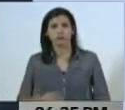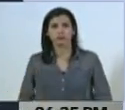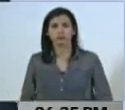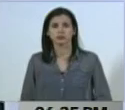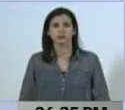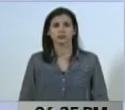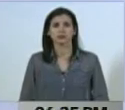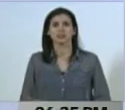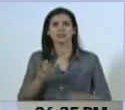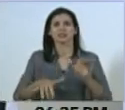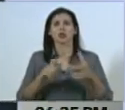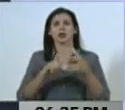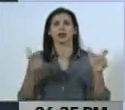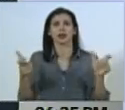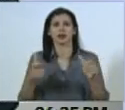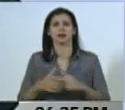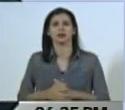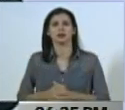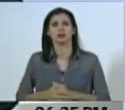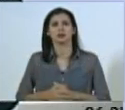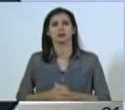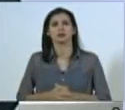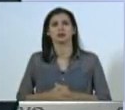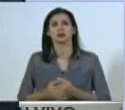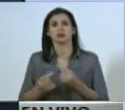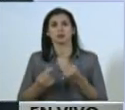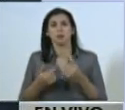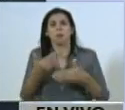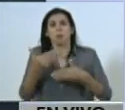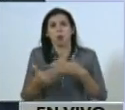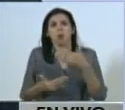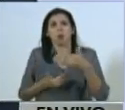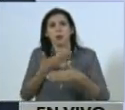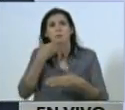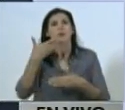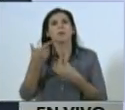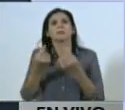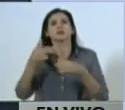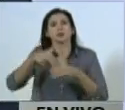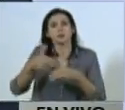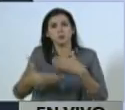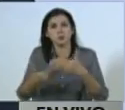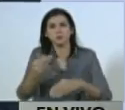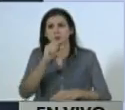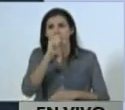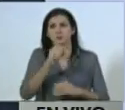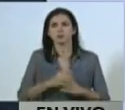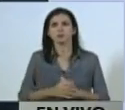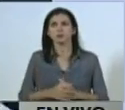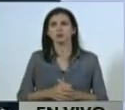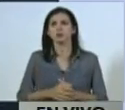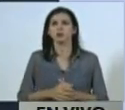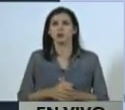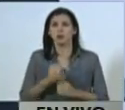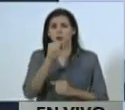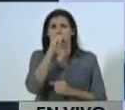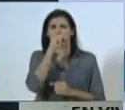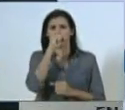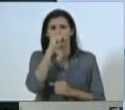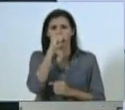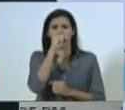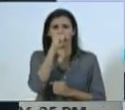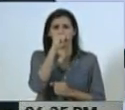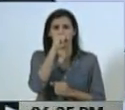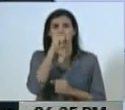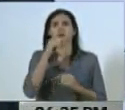general. ¿No? Con la recuperación paulatina del mercado y los precios, se recuperarán los ingresos de